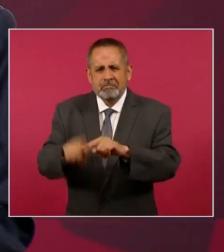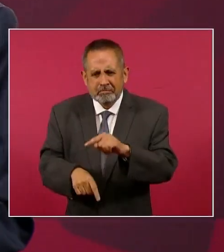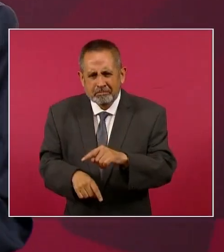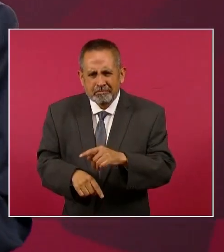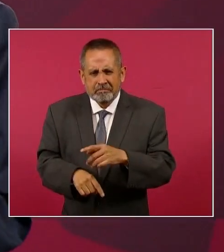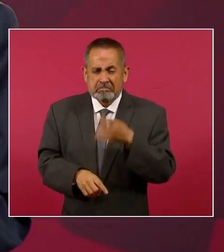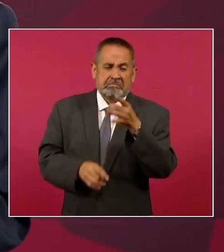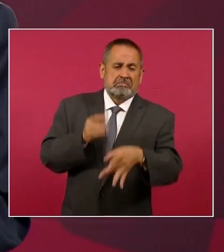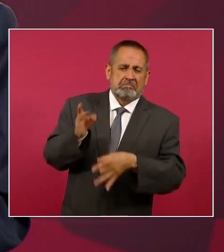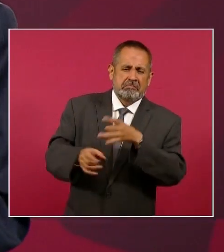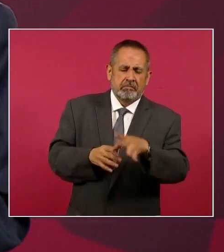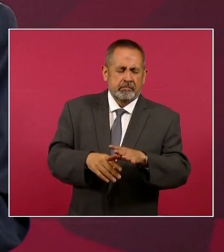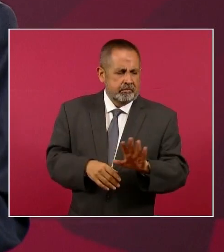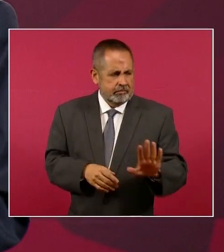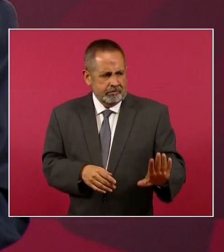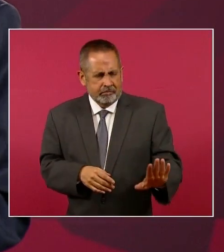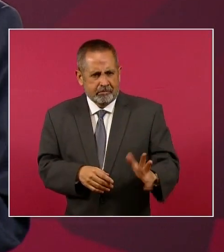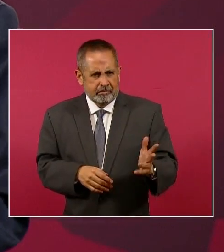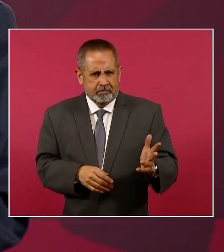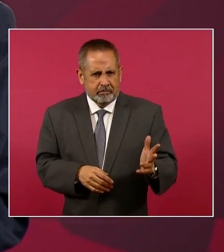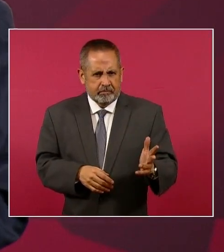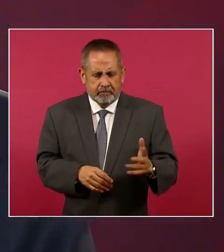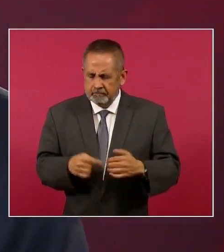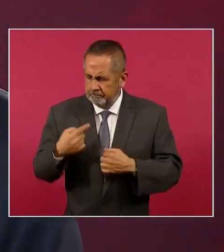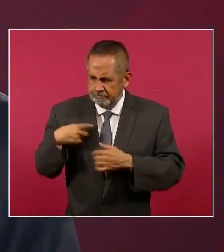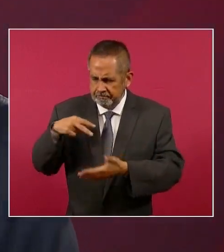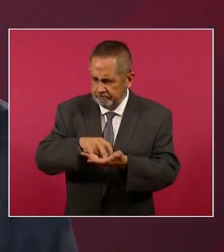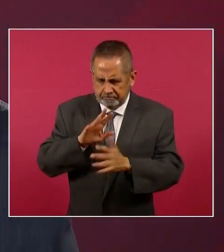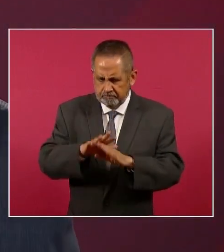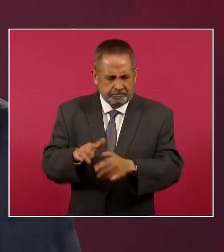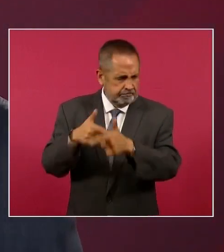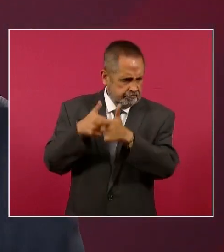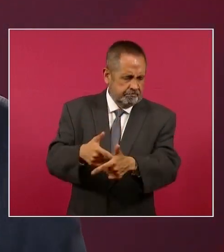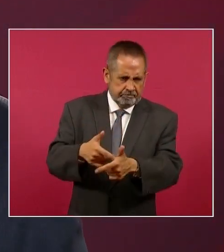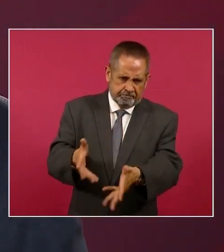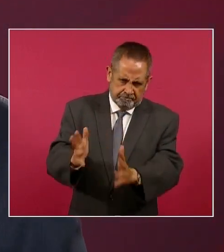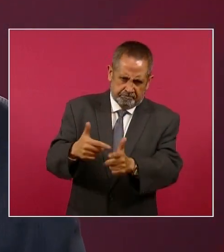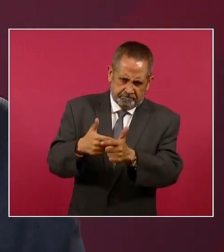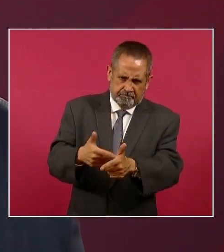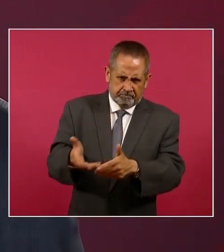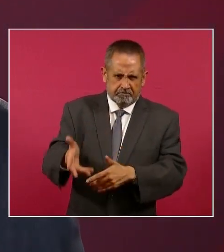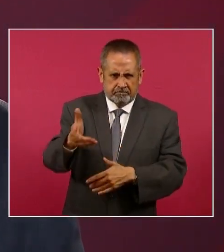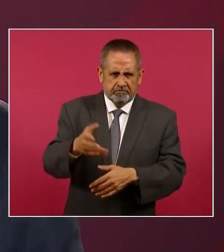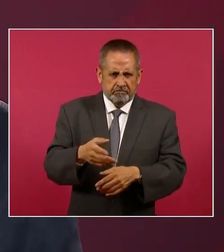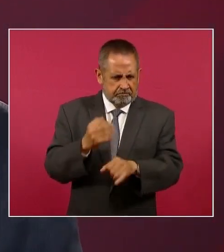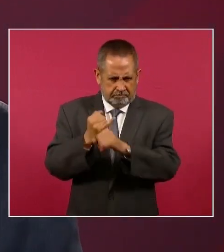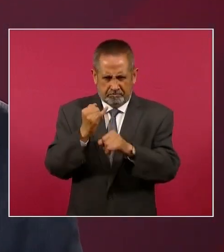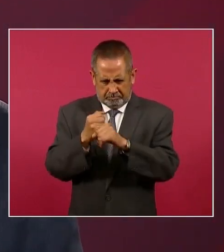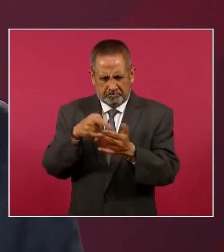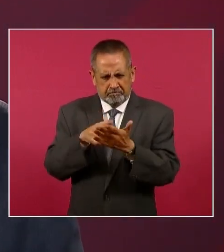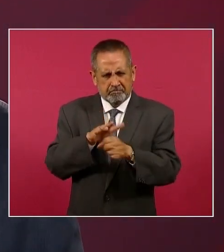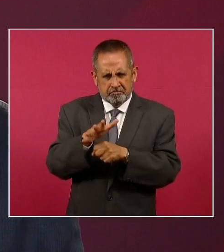Cuernavaca y me pronuncié y ahí está en las redes